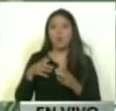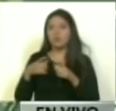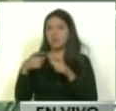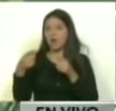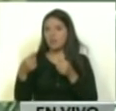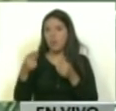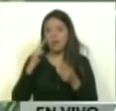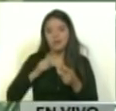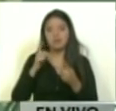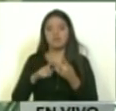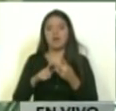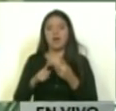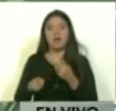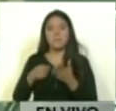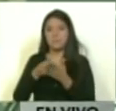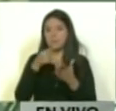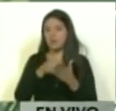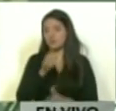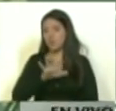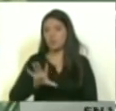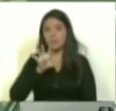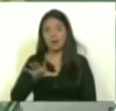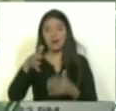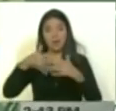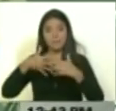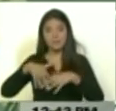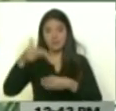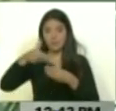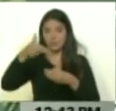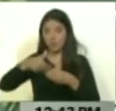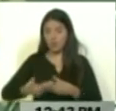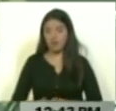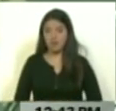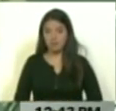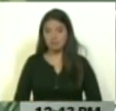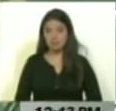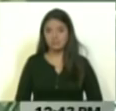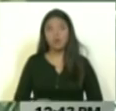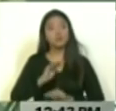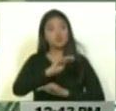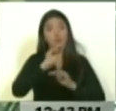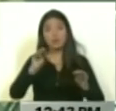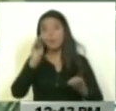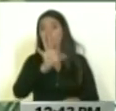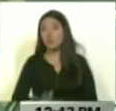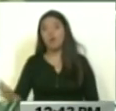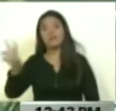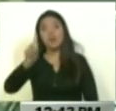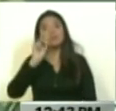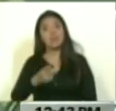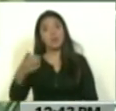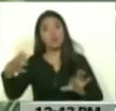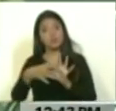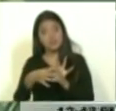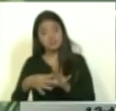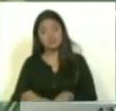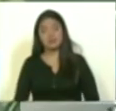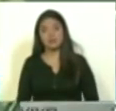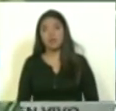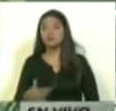contra las finanzas del país, contra la empresa petrolera. ¿Eh? Yo llamo a todo el país a unirse. Yo le he dicho